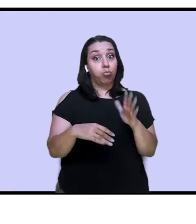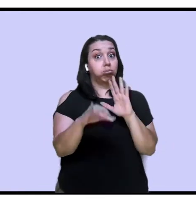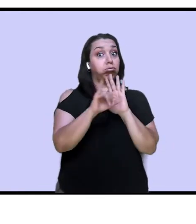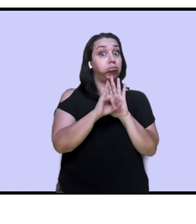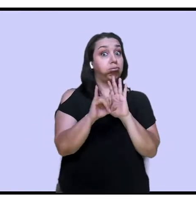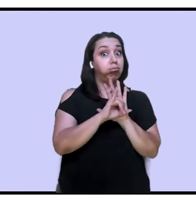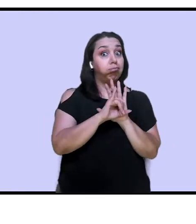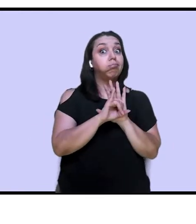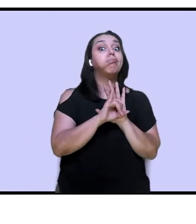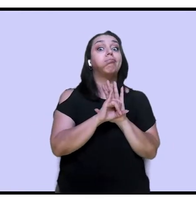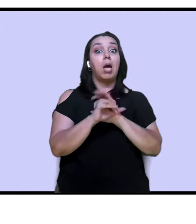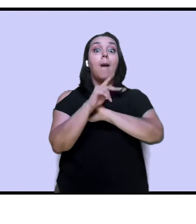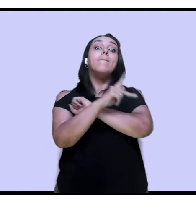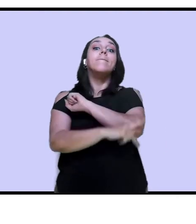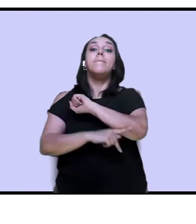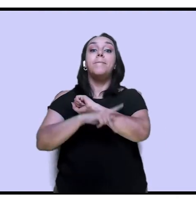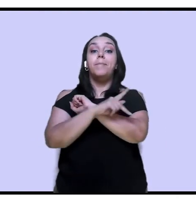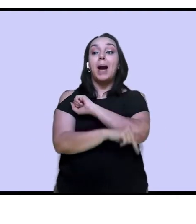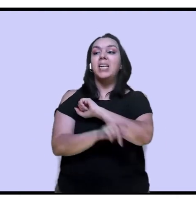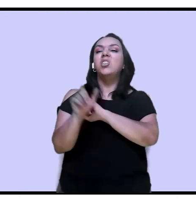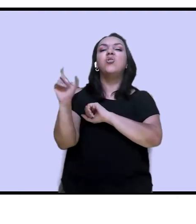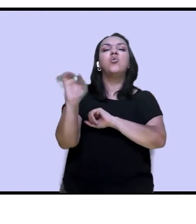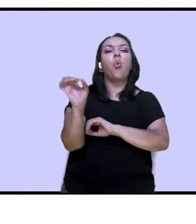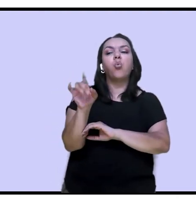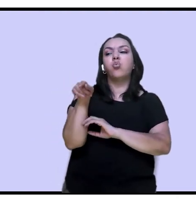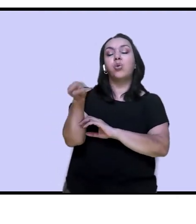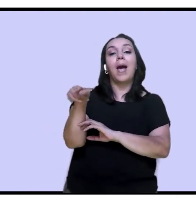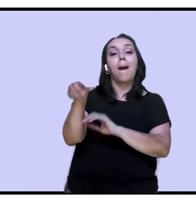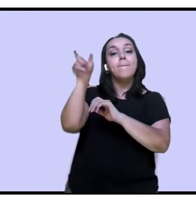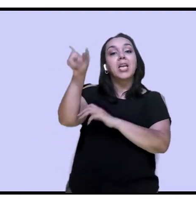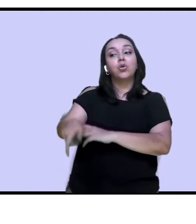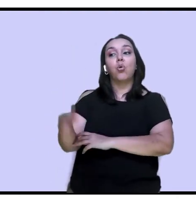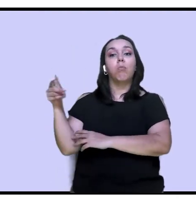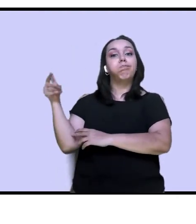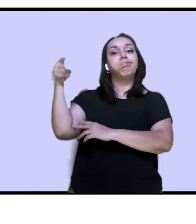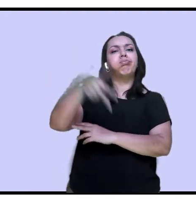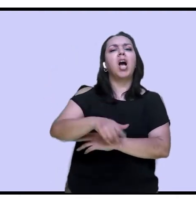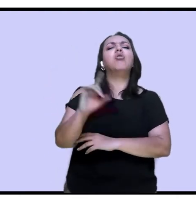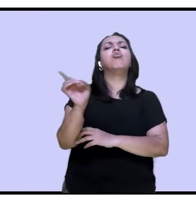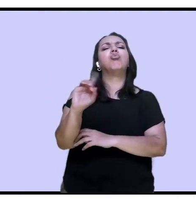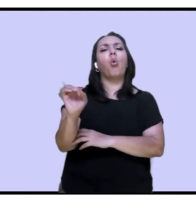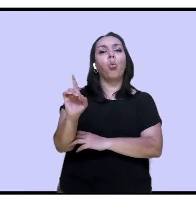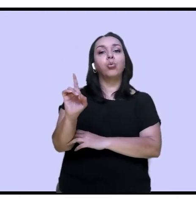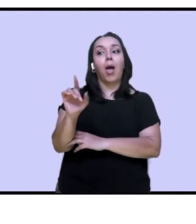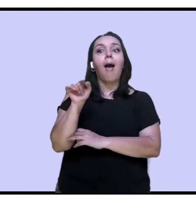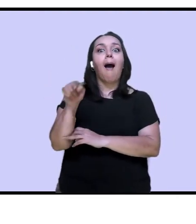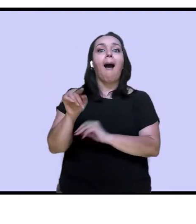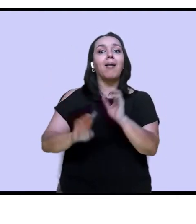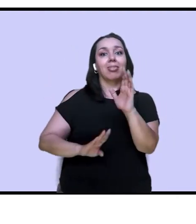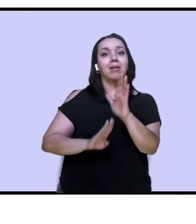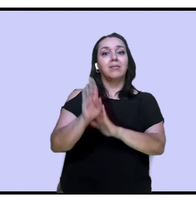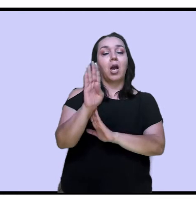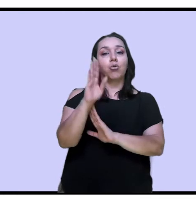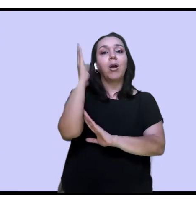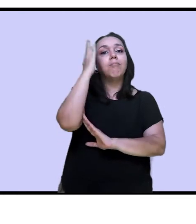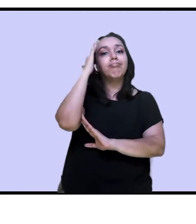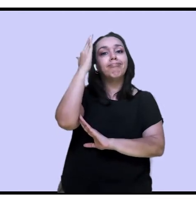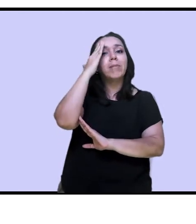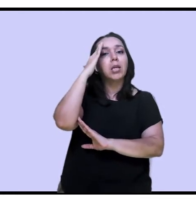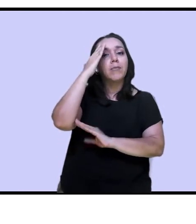la identidad del país de origen de donde viene la persona. La idea es